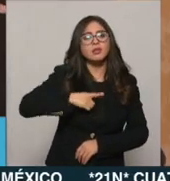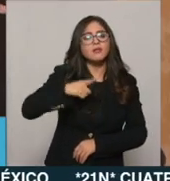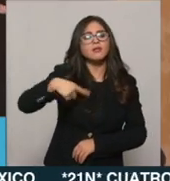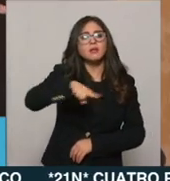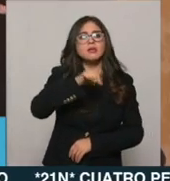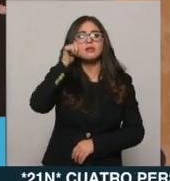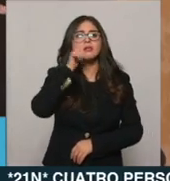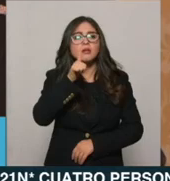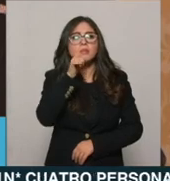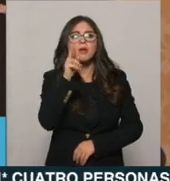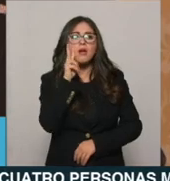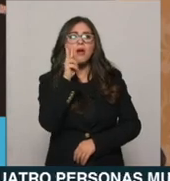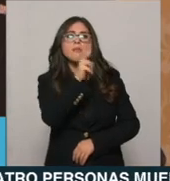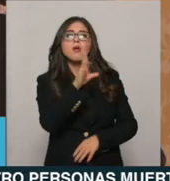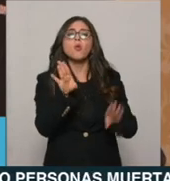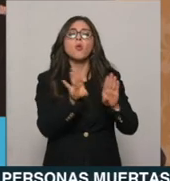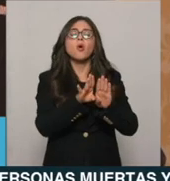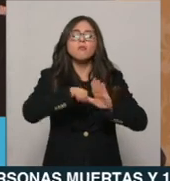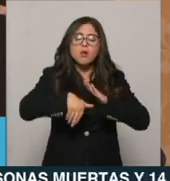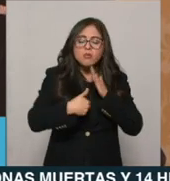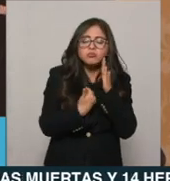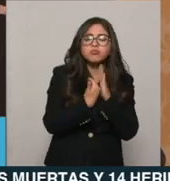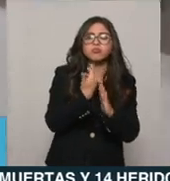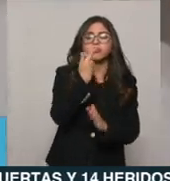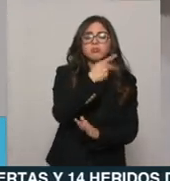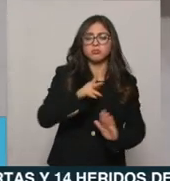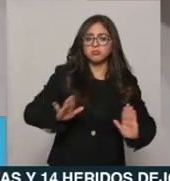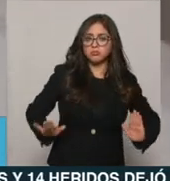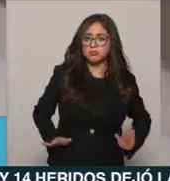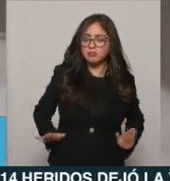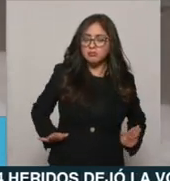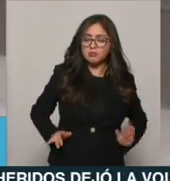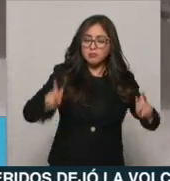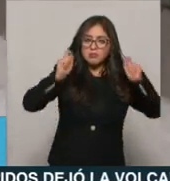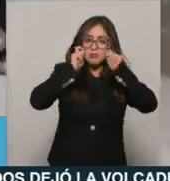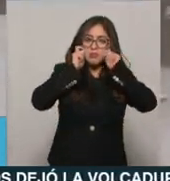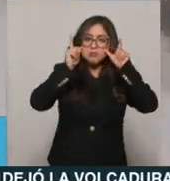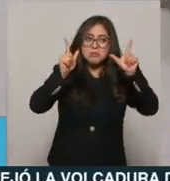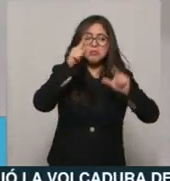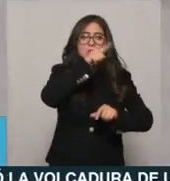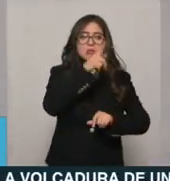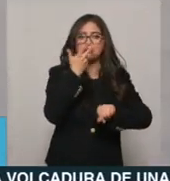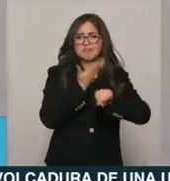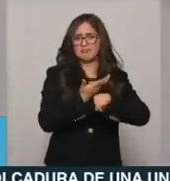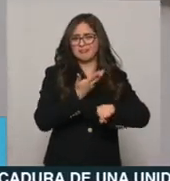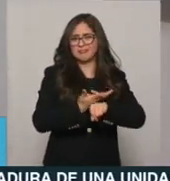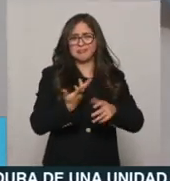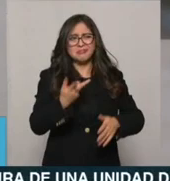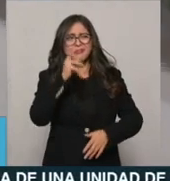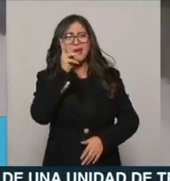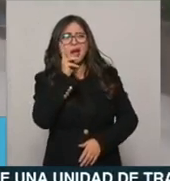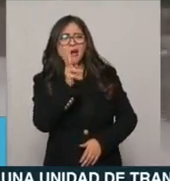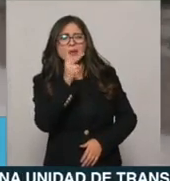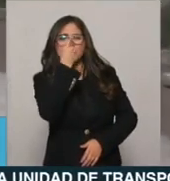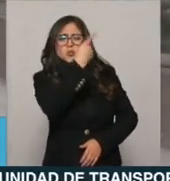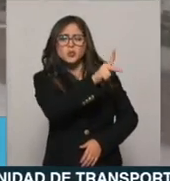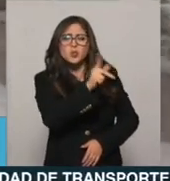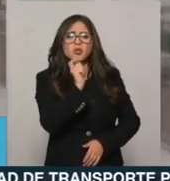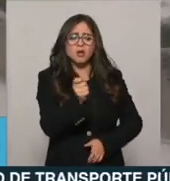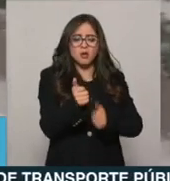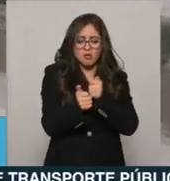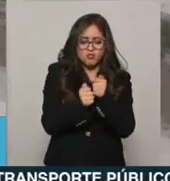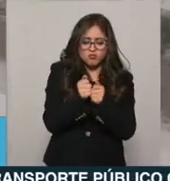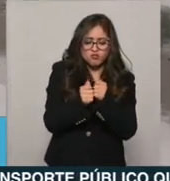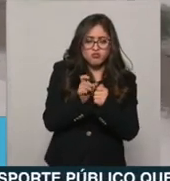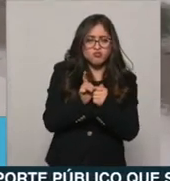siempre el humor en el cual amanece el presidente de Estados Unidos, pues para ver la actividad que tiene en su Twitter, y